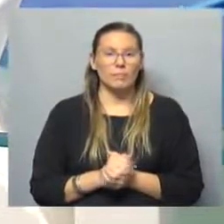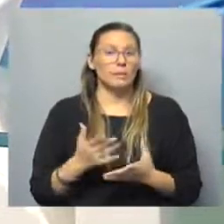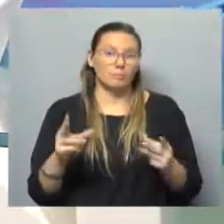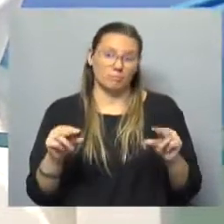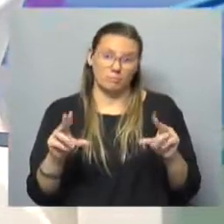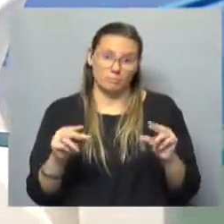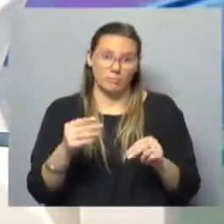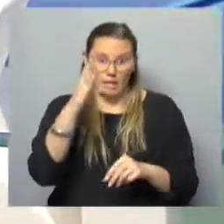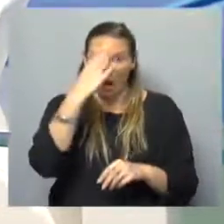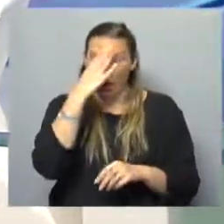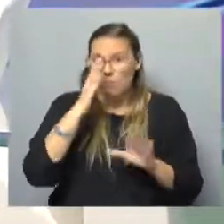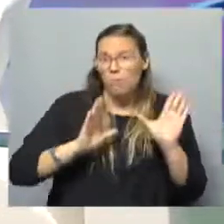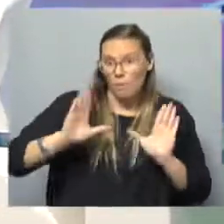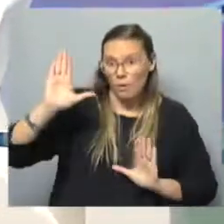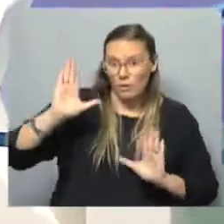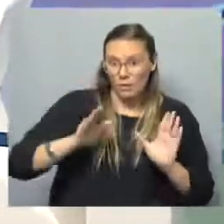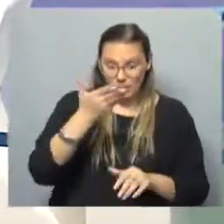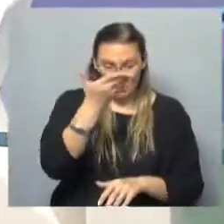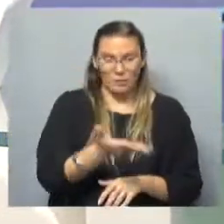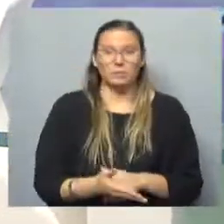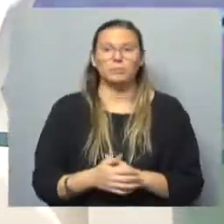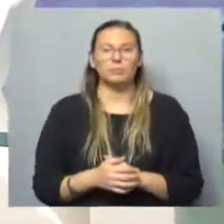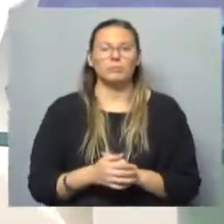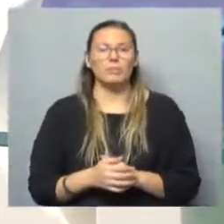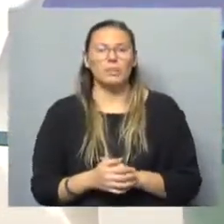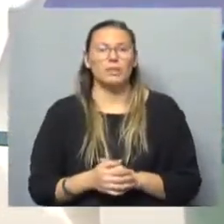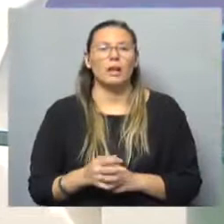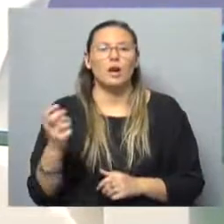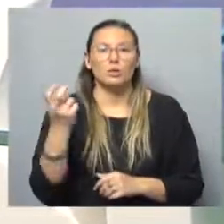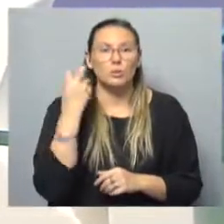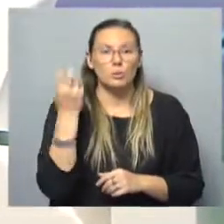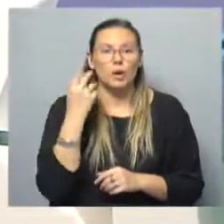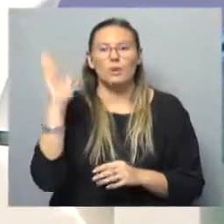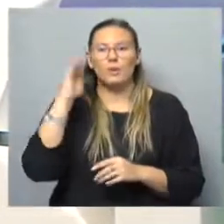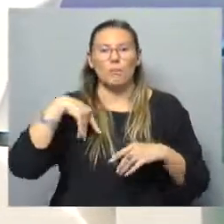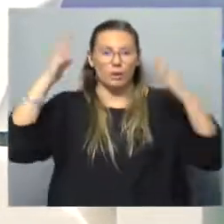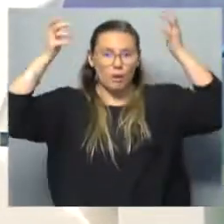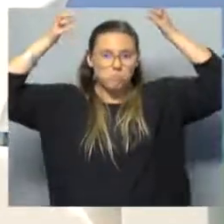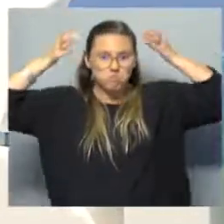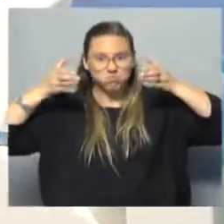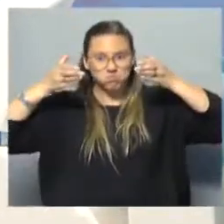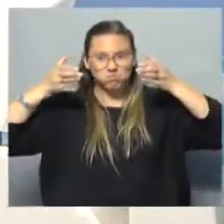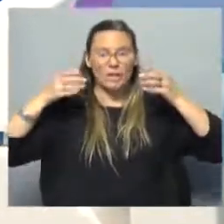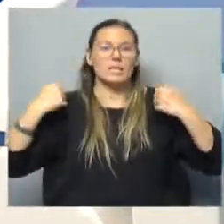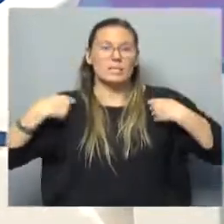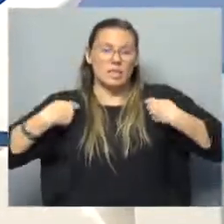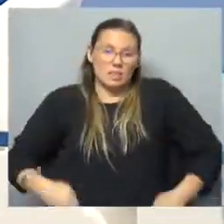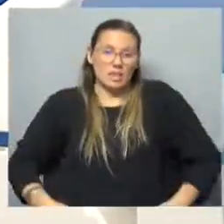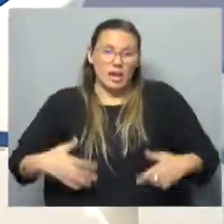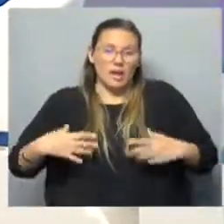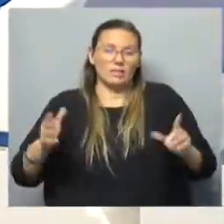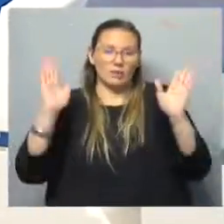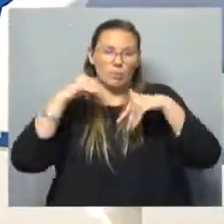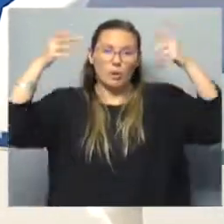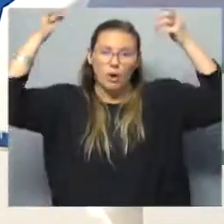Tremendo murero, Pablo Silvera. Una tremendo. Cosa bárbara. Estoy buscando, no puedo usar, si hay traje, no puedo usar con